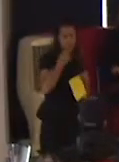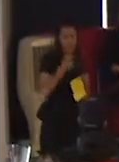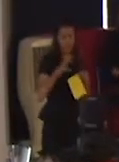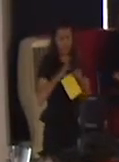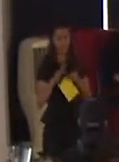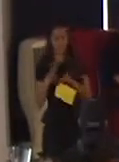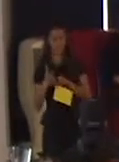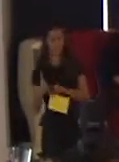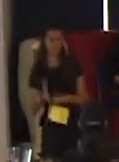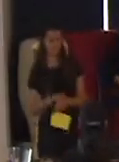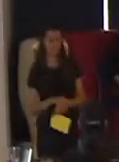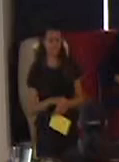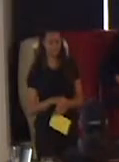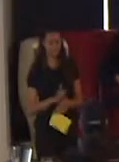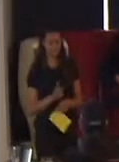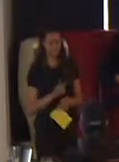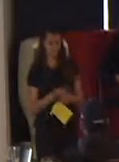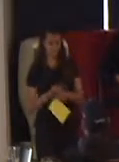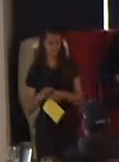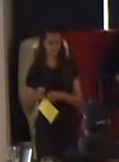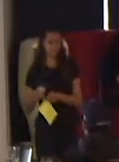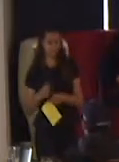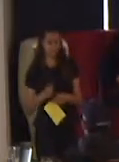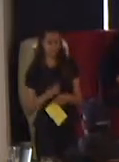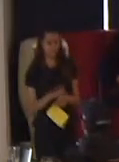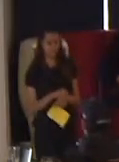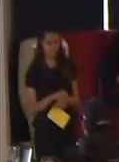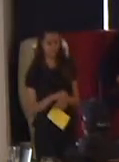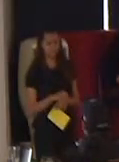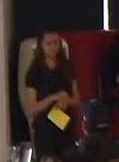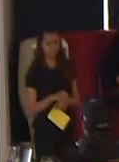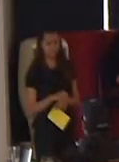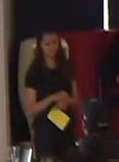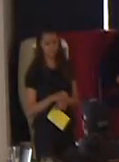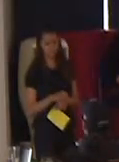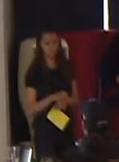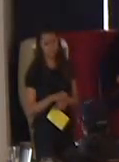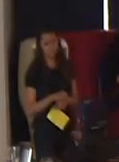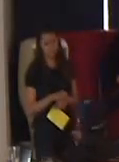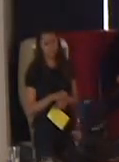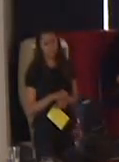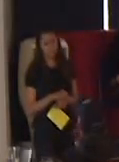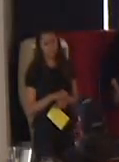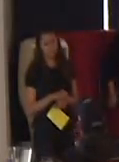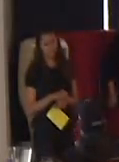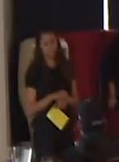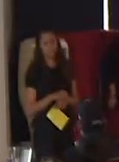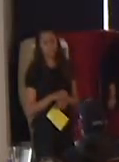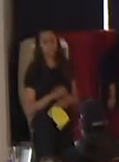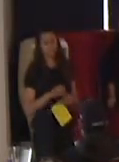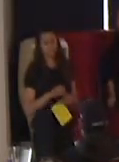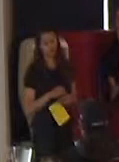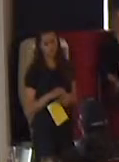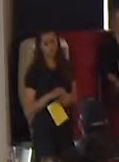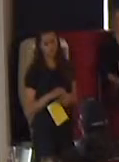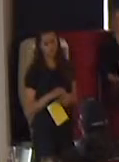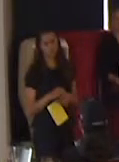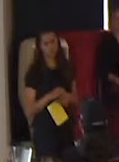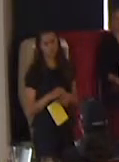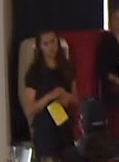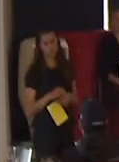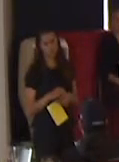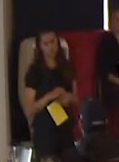representa a todos y a todas los seres humanos, tiene muchos colores porque todos somos diversos, hay grandes,